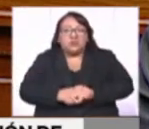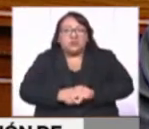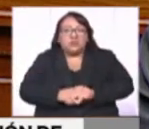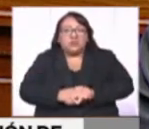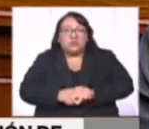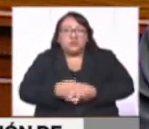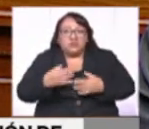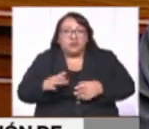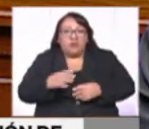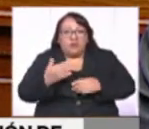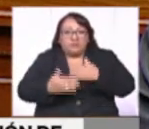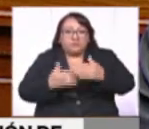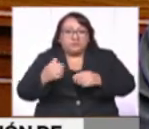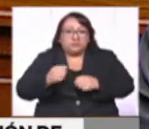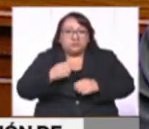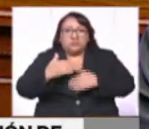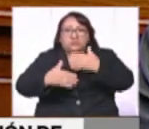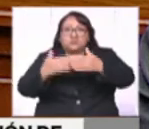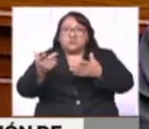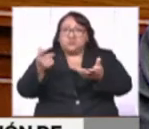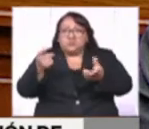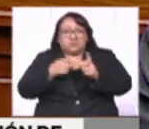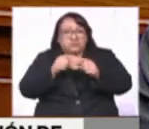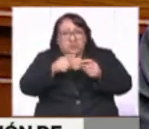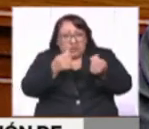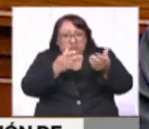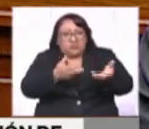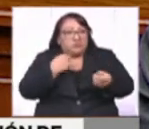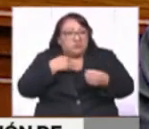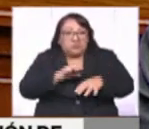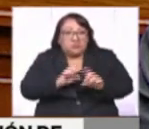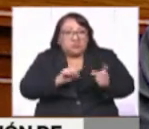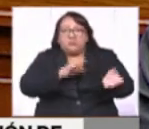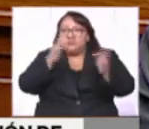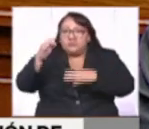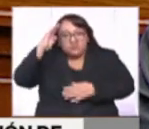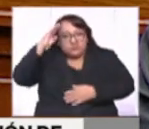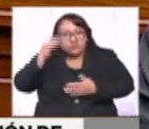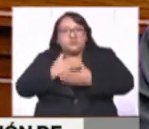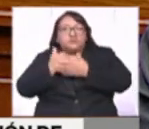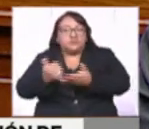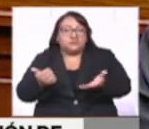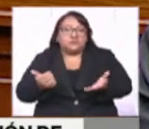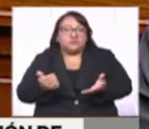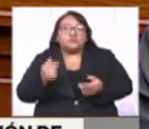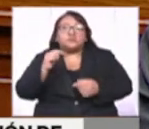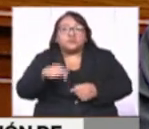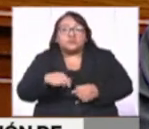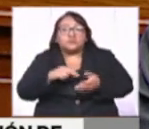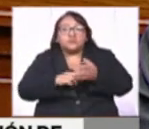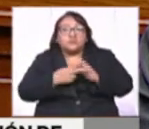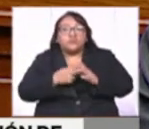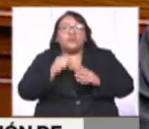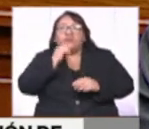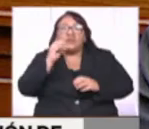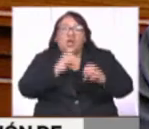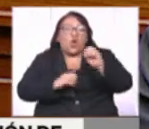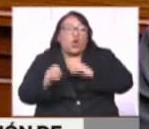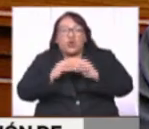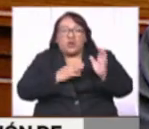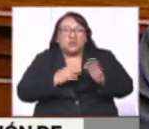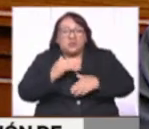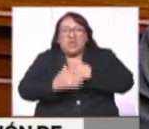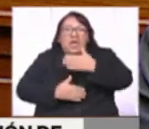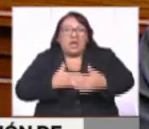ya nos está ganando la batalla. Ahí deben estar los recursos escasos que tiene la policía. Entonces, aquí tiene que haber una reorganización,